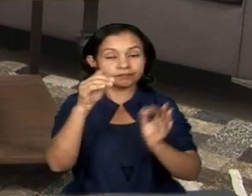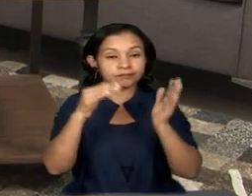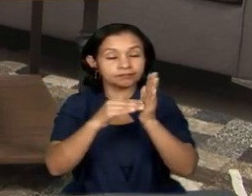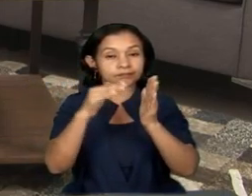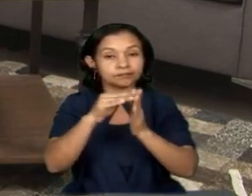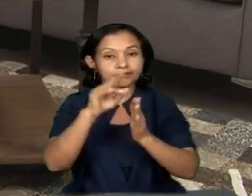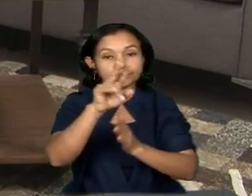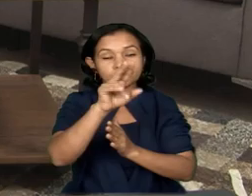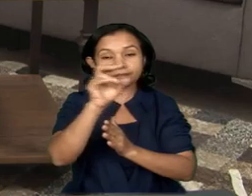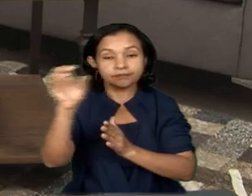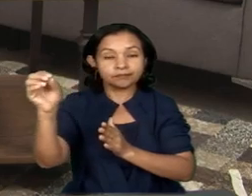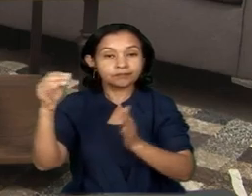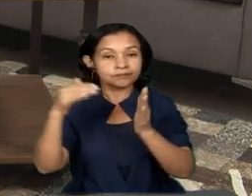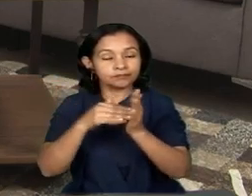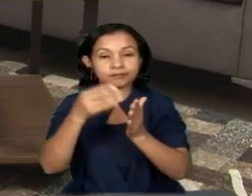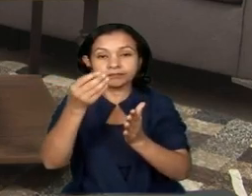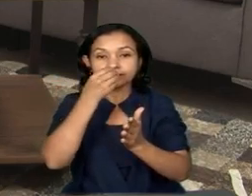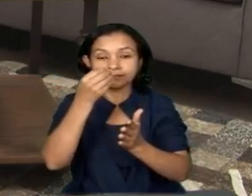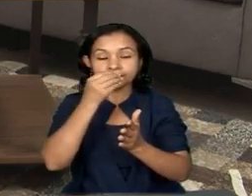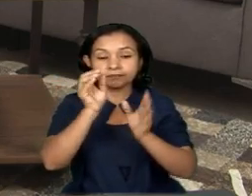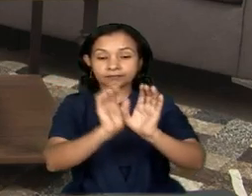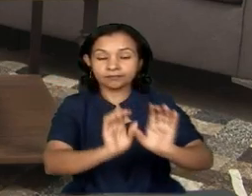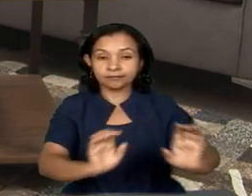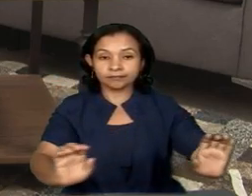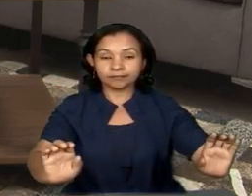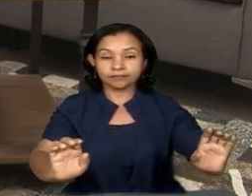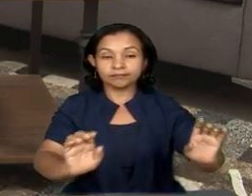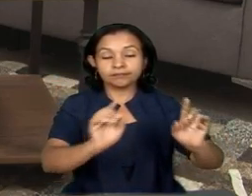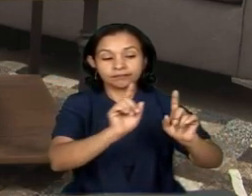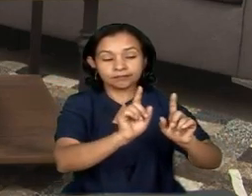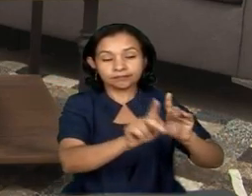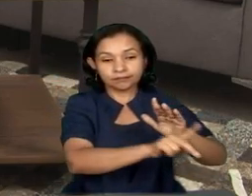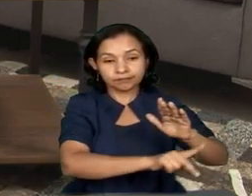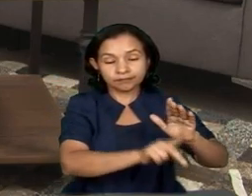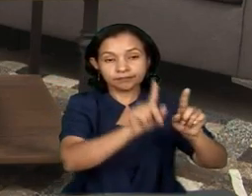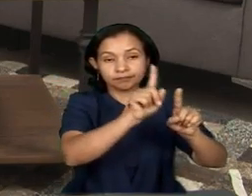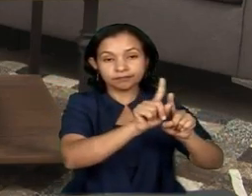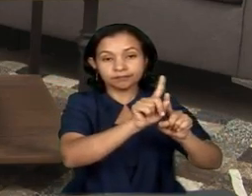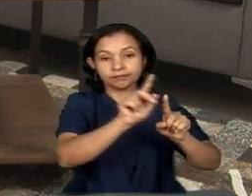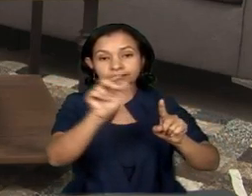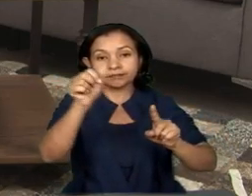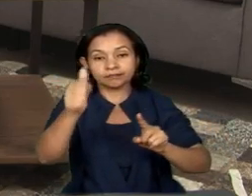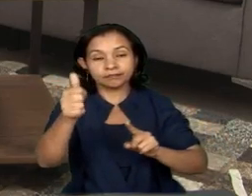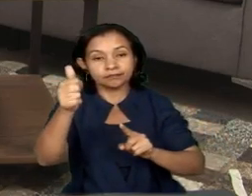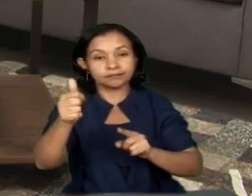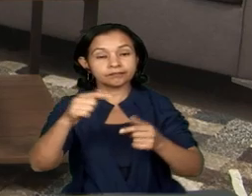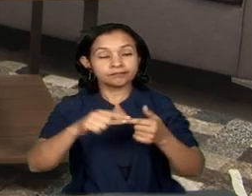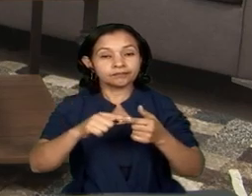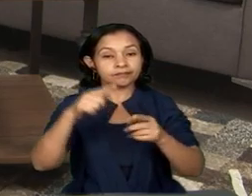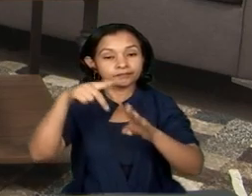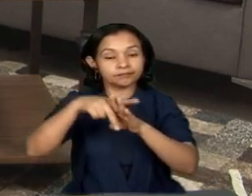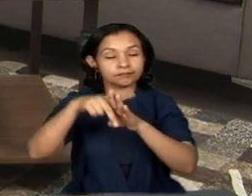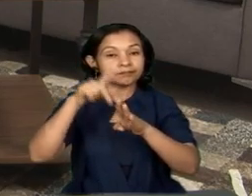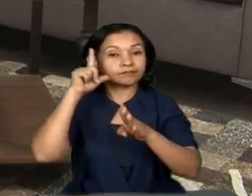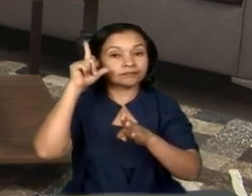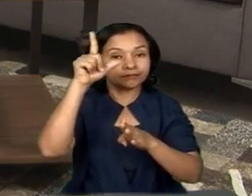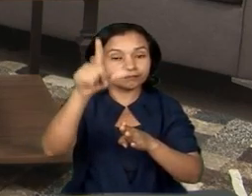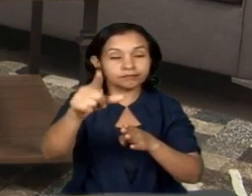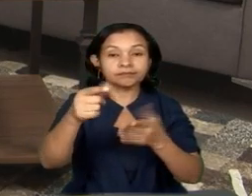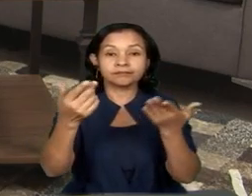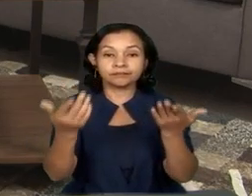1.200.000 raciones de alimentos para los niños de educación inicial, primaria, educación a distancia en el campo,